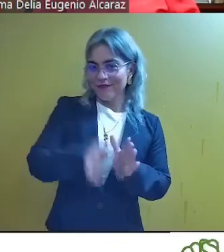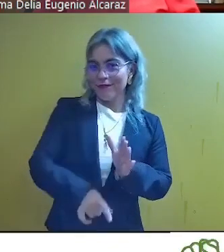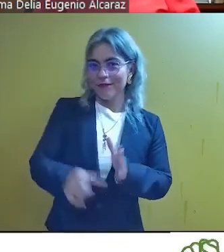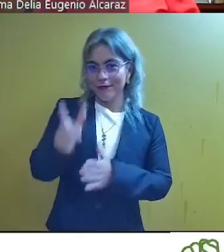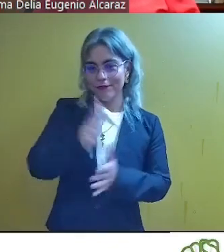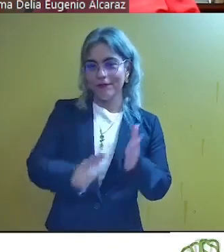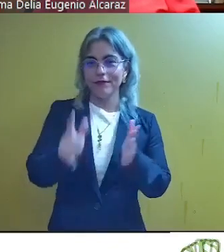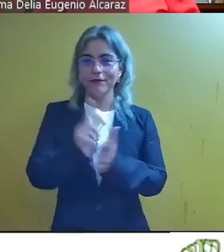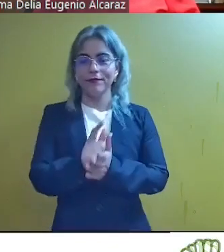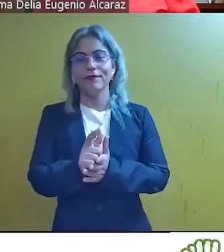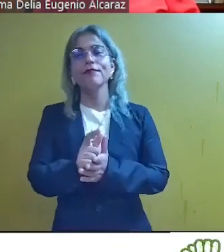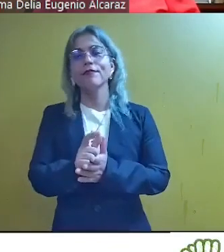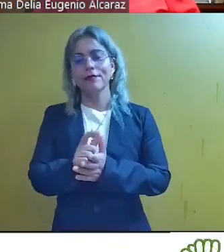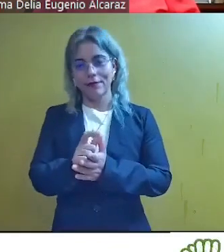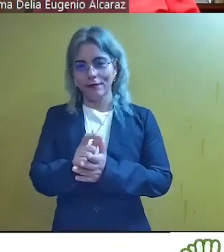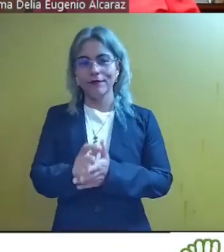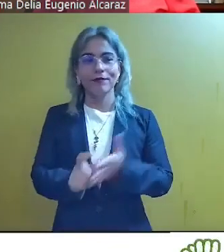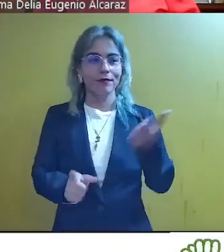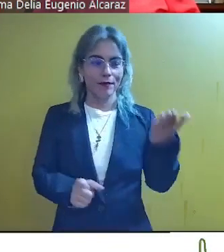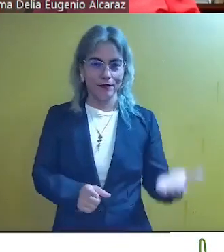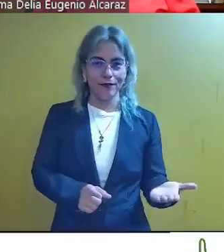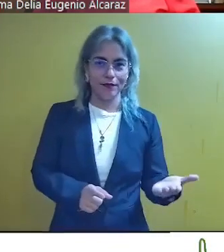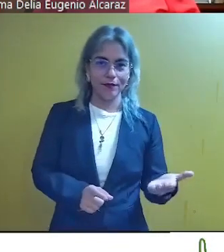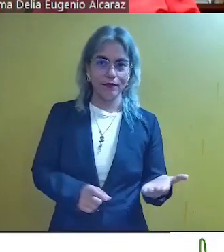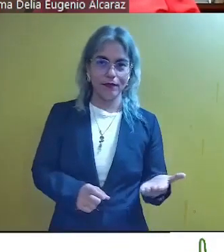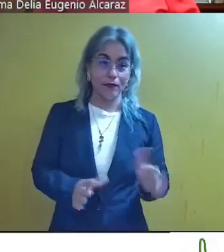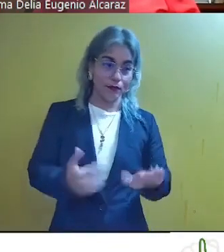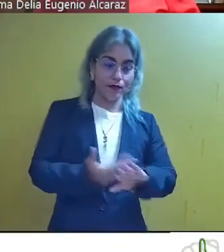facultad, contrario a lo que indica la actora, no es arbitraria.